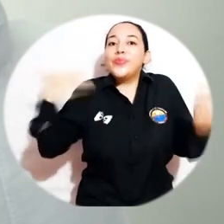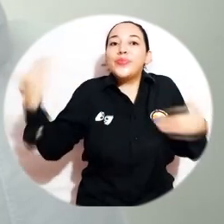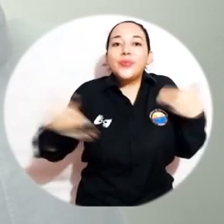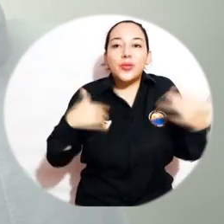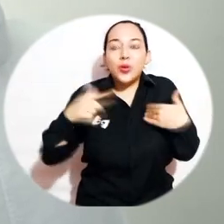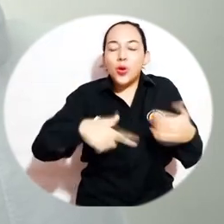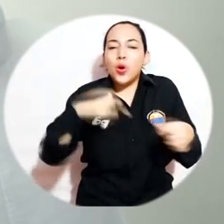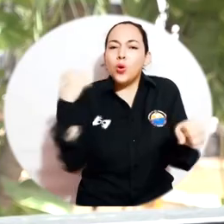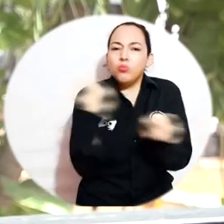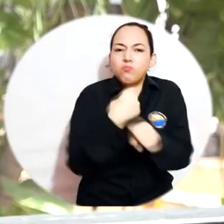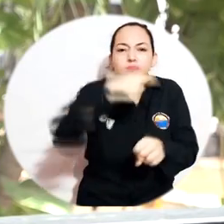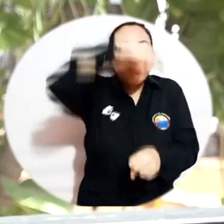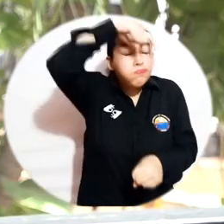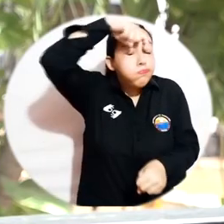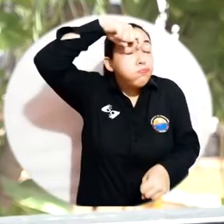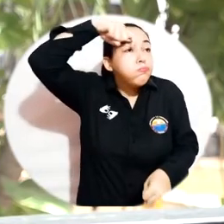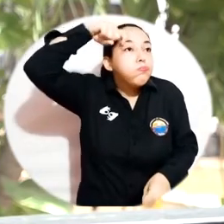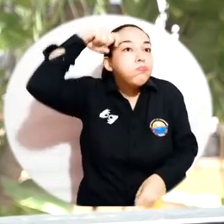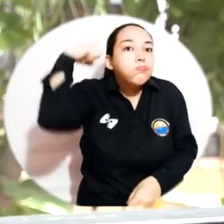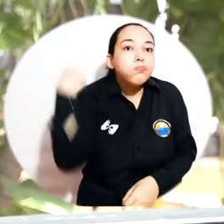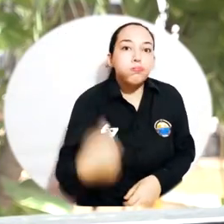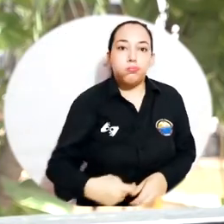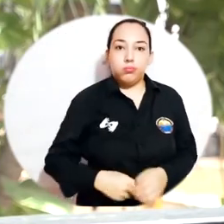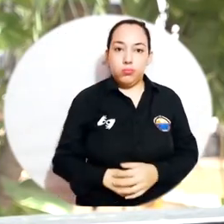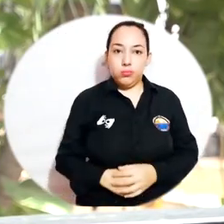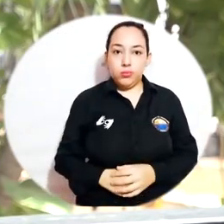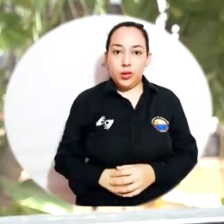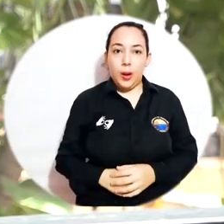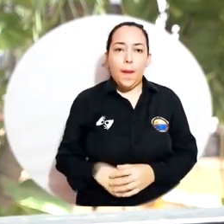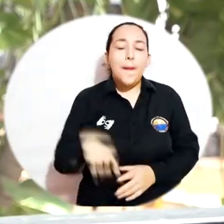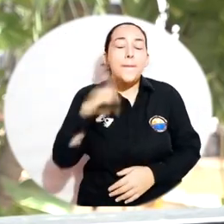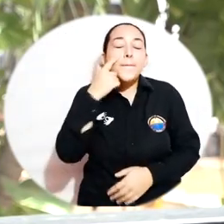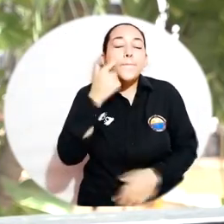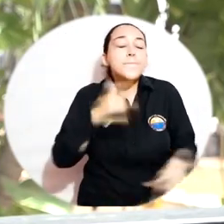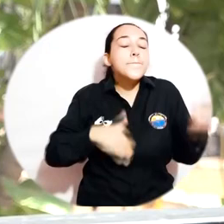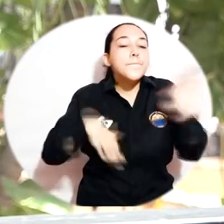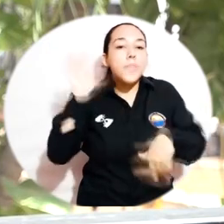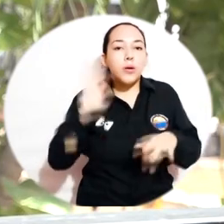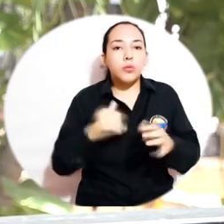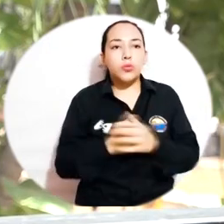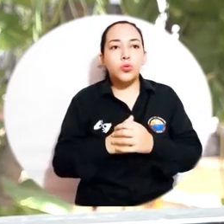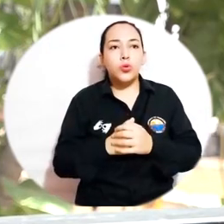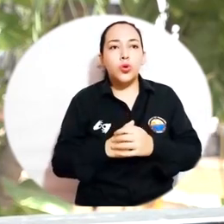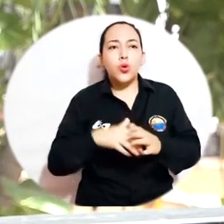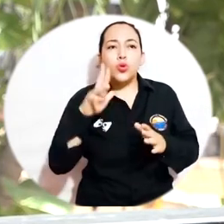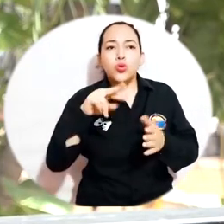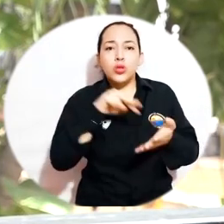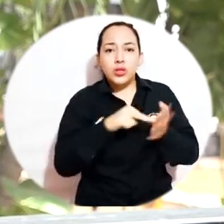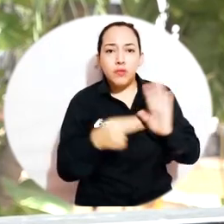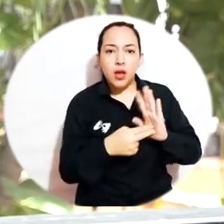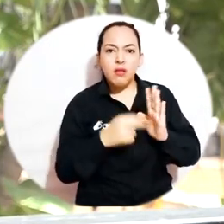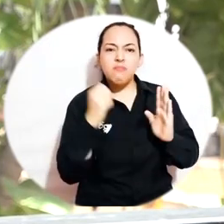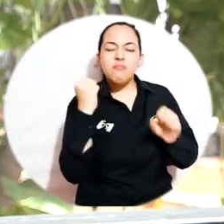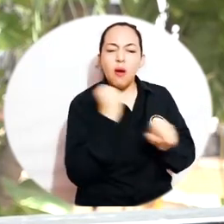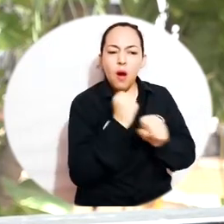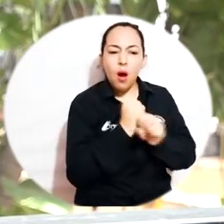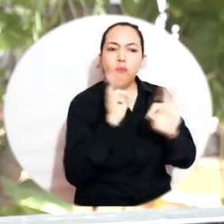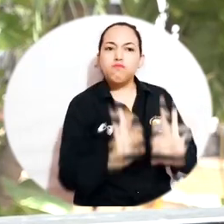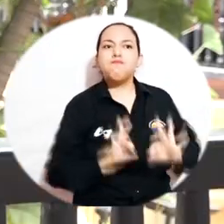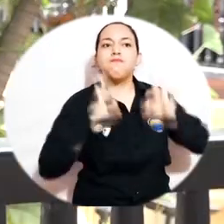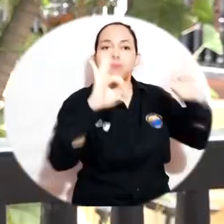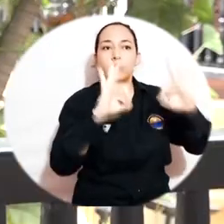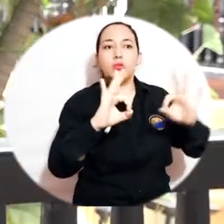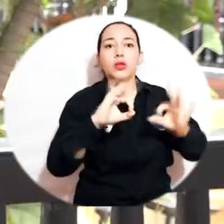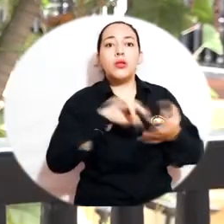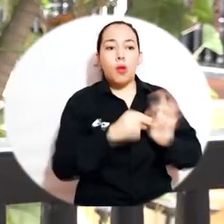es el reconocimiento a una labor que es ardua y, sobre todo, es una impronta de un trabajo de